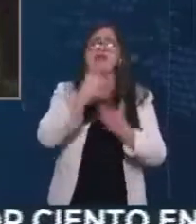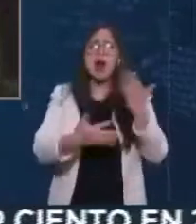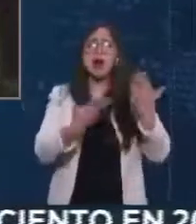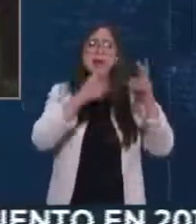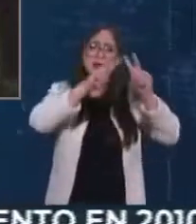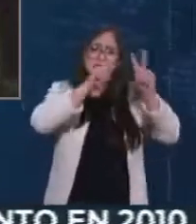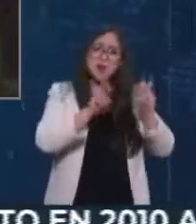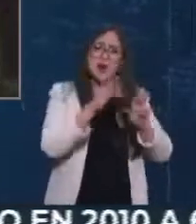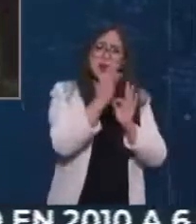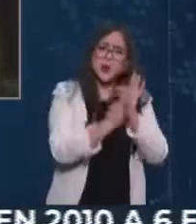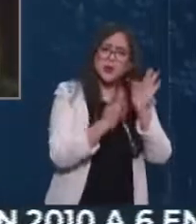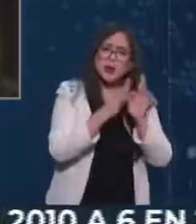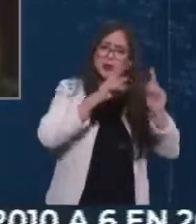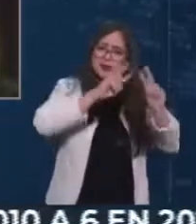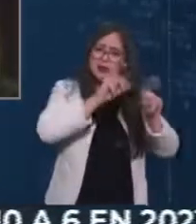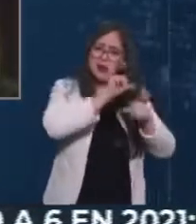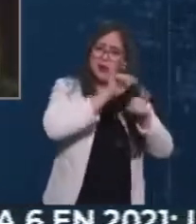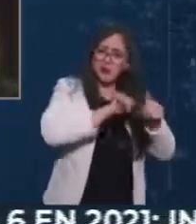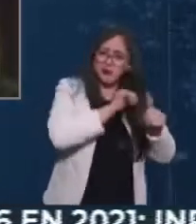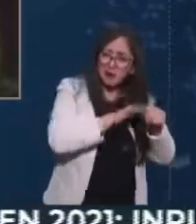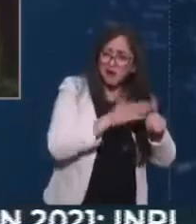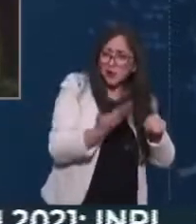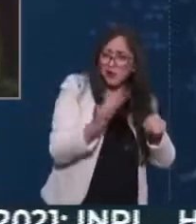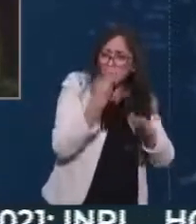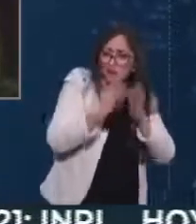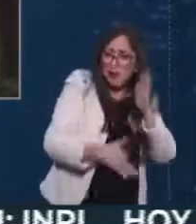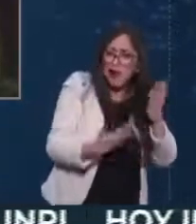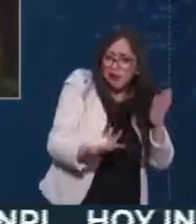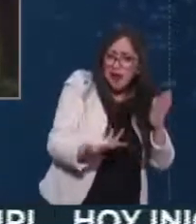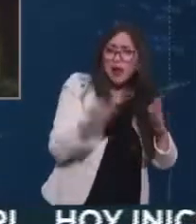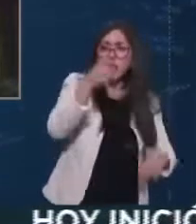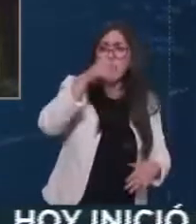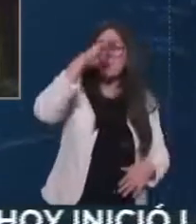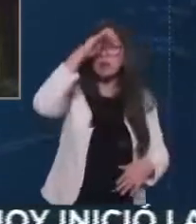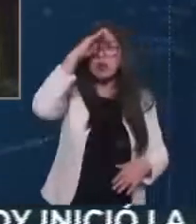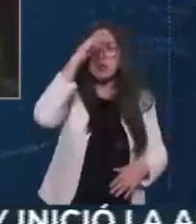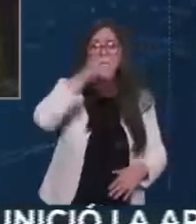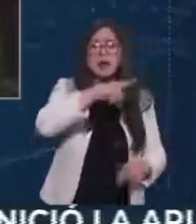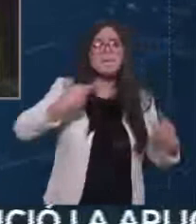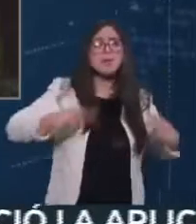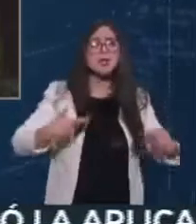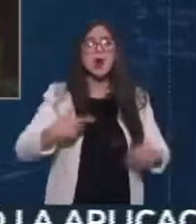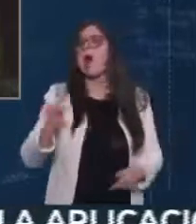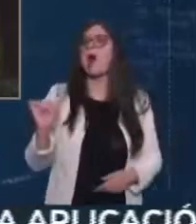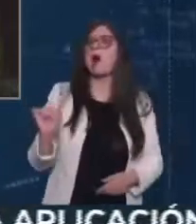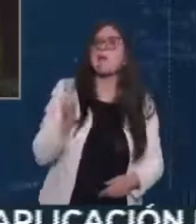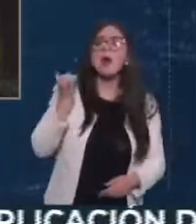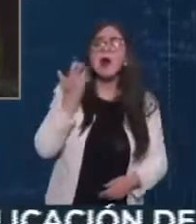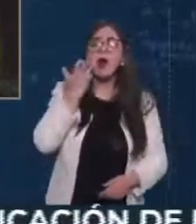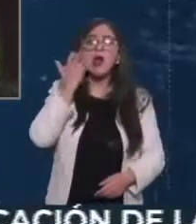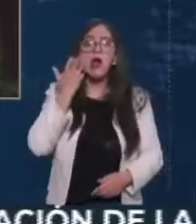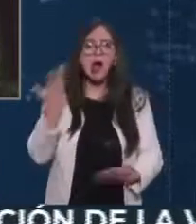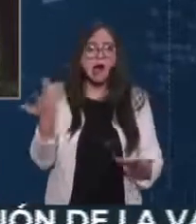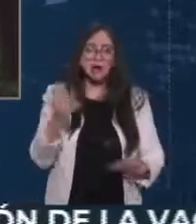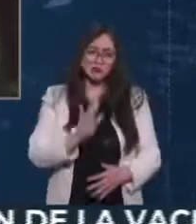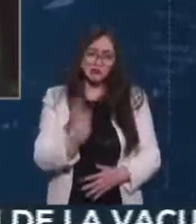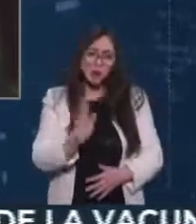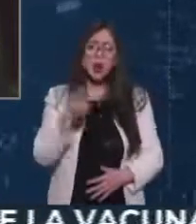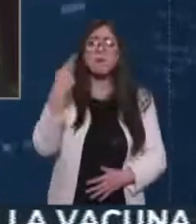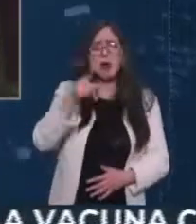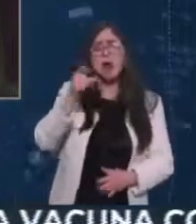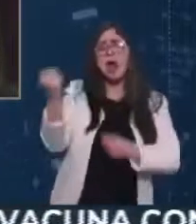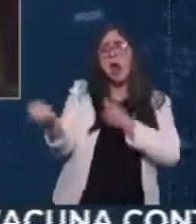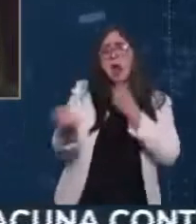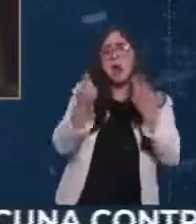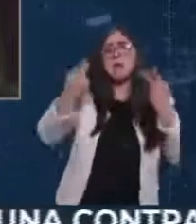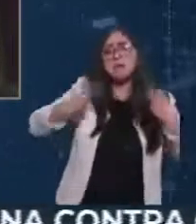normativo, pero no necesariamente que hayan sido con un fin doloso, ¿no? O en otros casos, efectivamente, pues a lo mejor no son nada y simplemente el